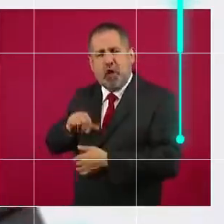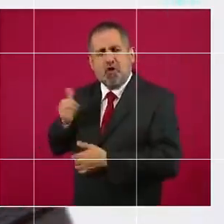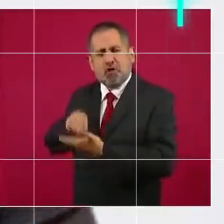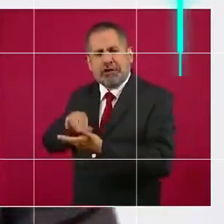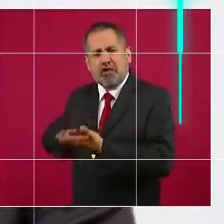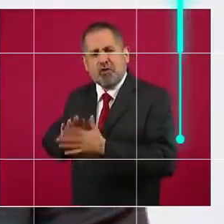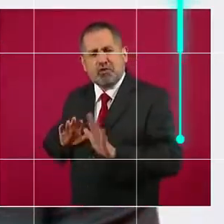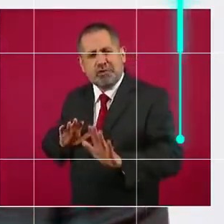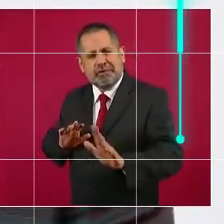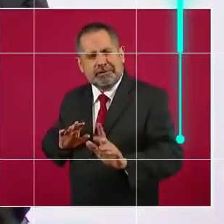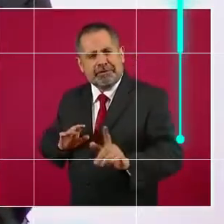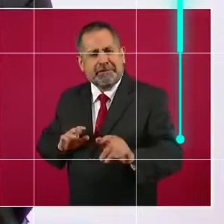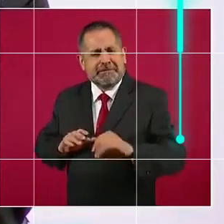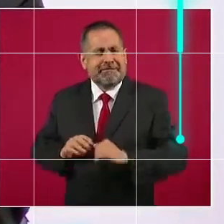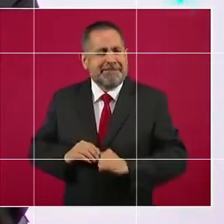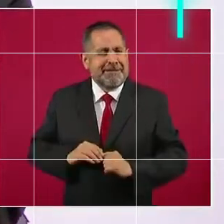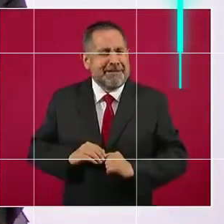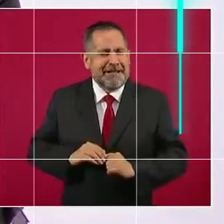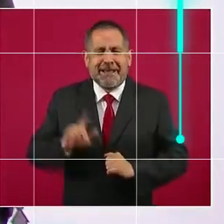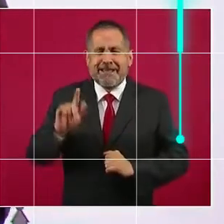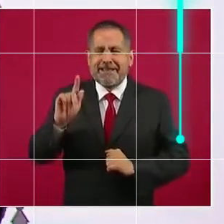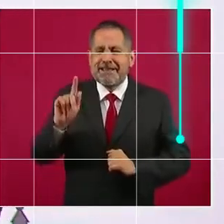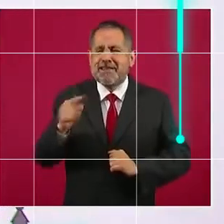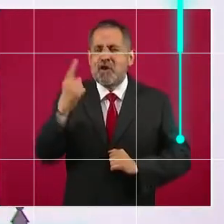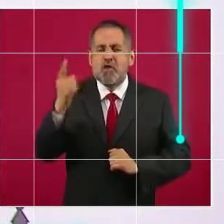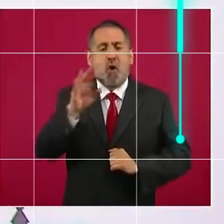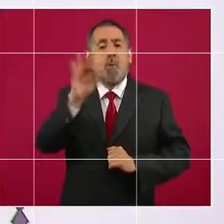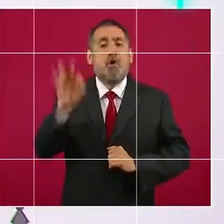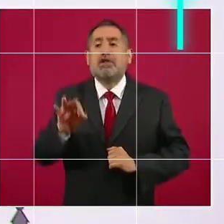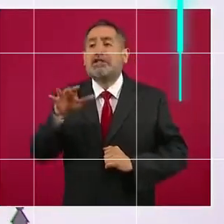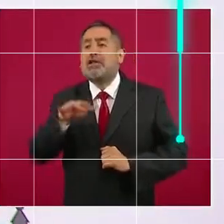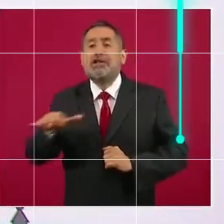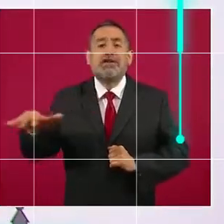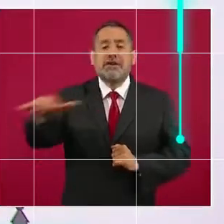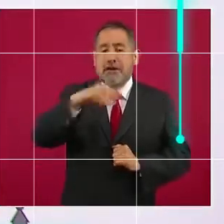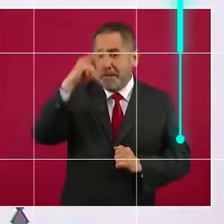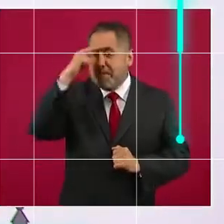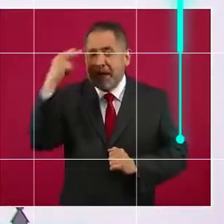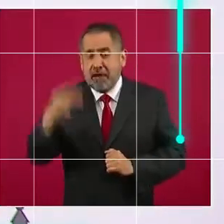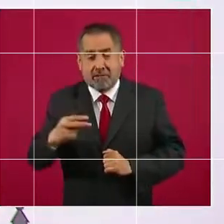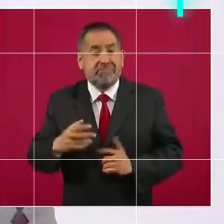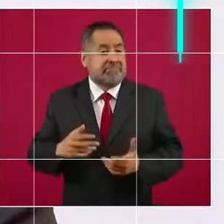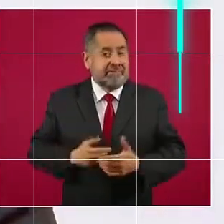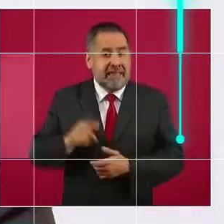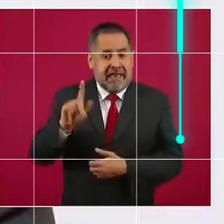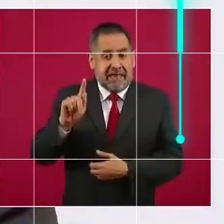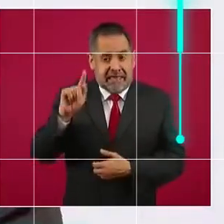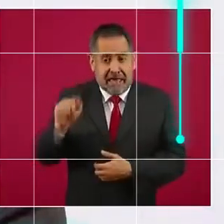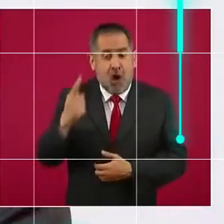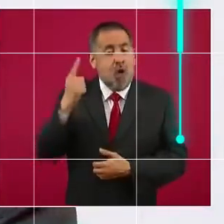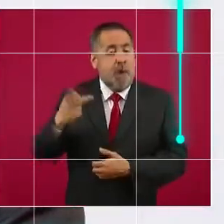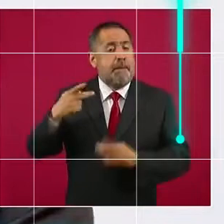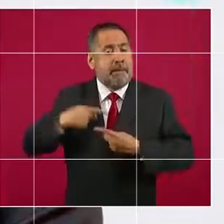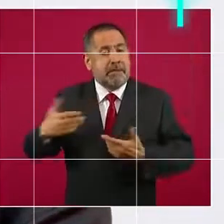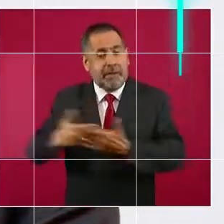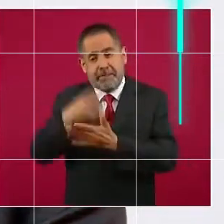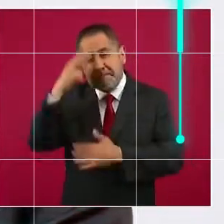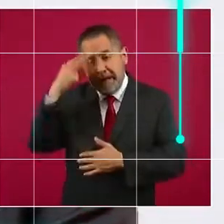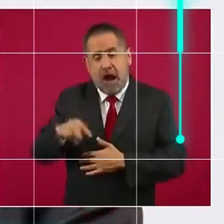el 71% de los mexicanos, 71% de los ciudadanos